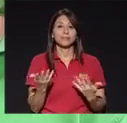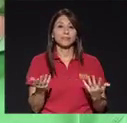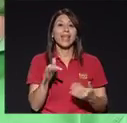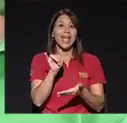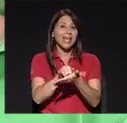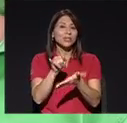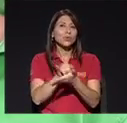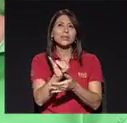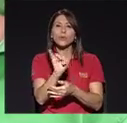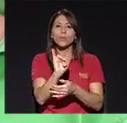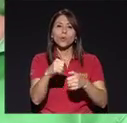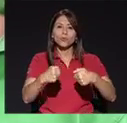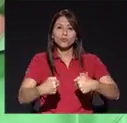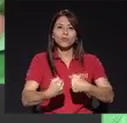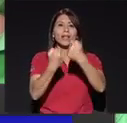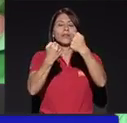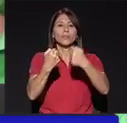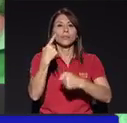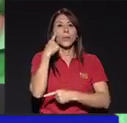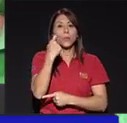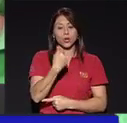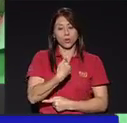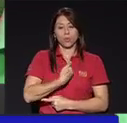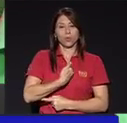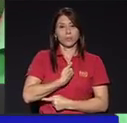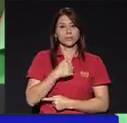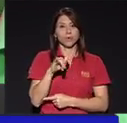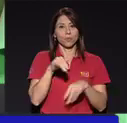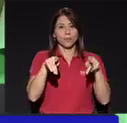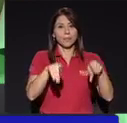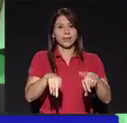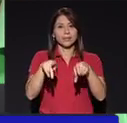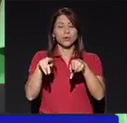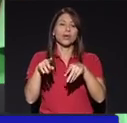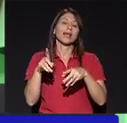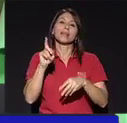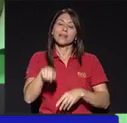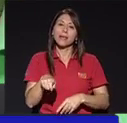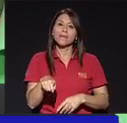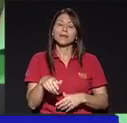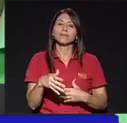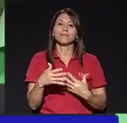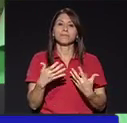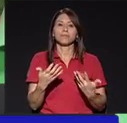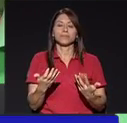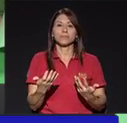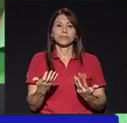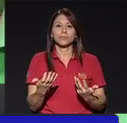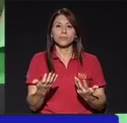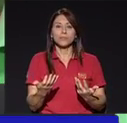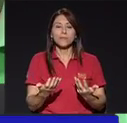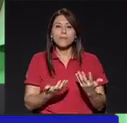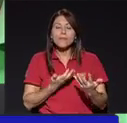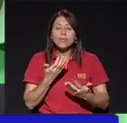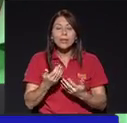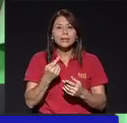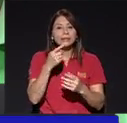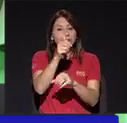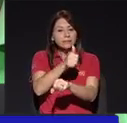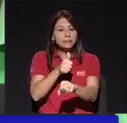Pues prácticamente eso es como un reto, porque uno mismo como persona tiene que irse poniendo